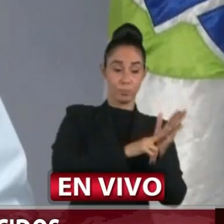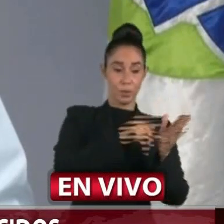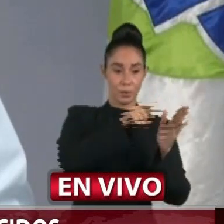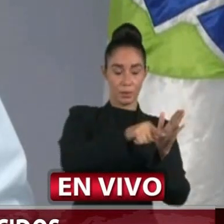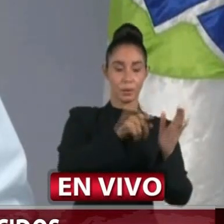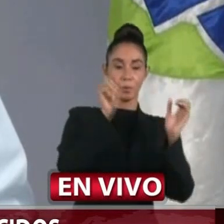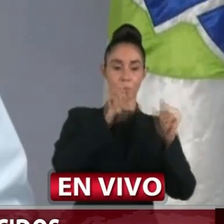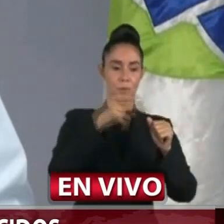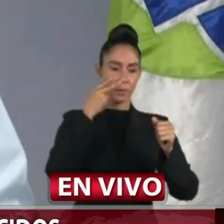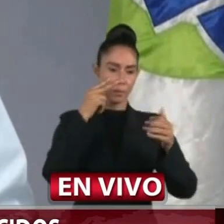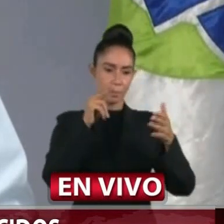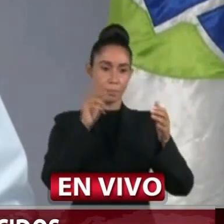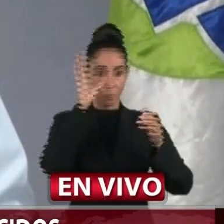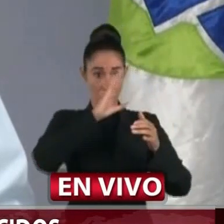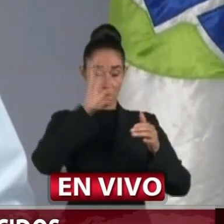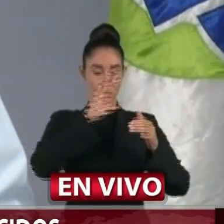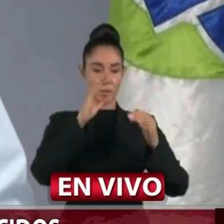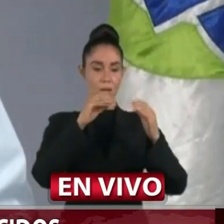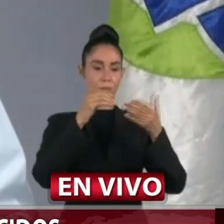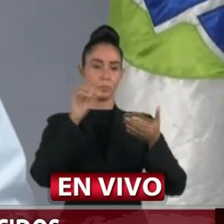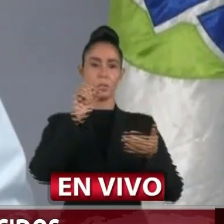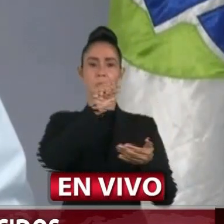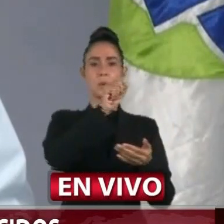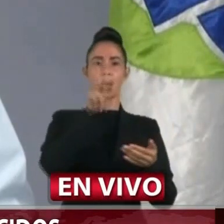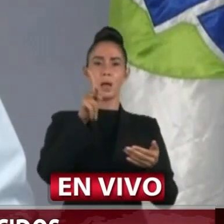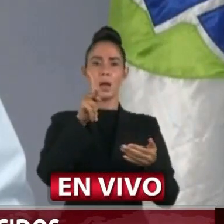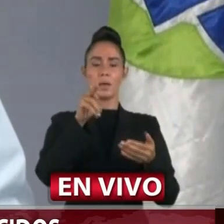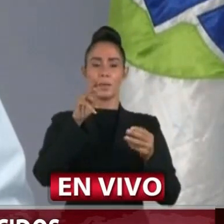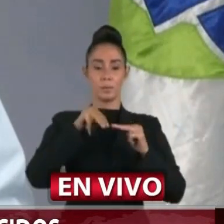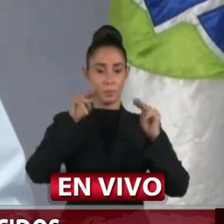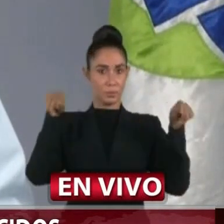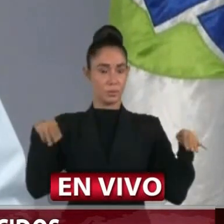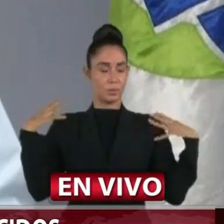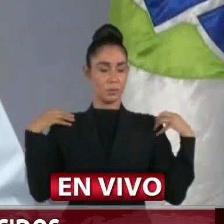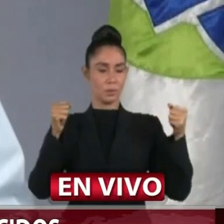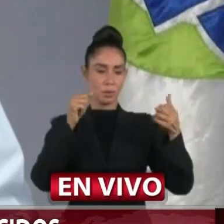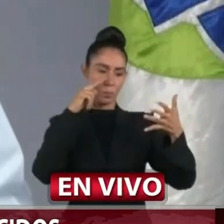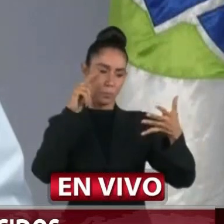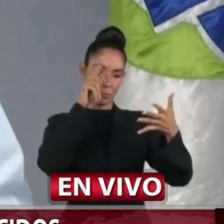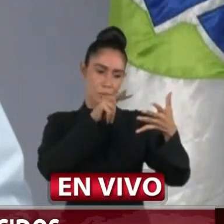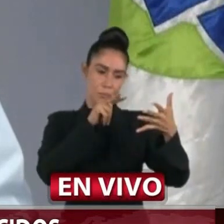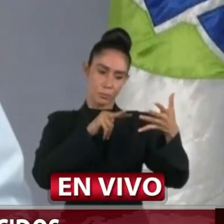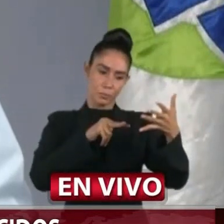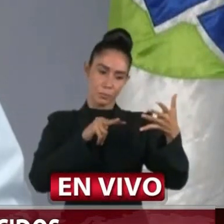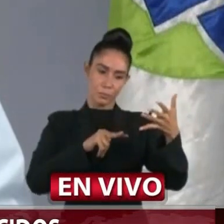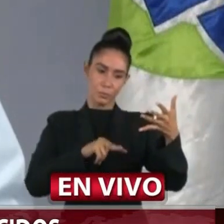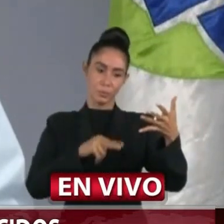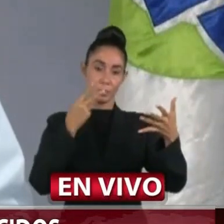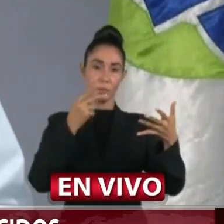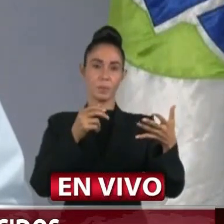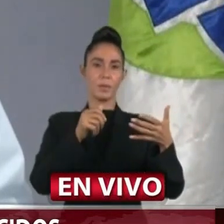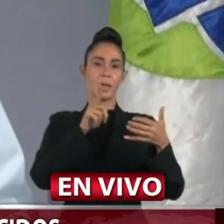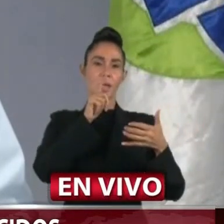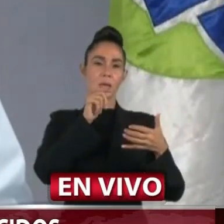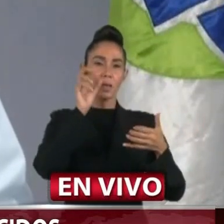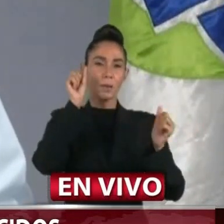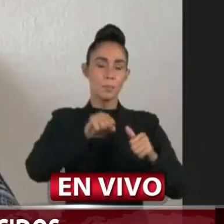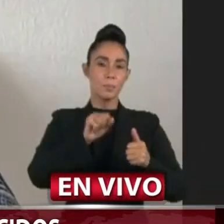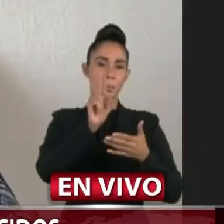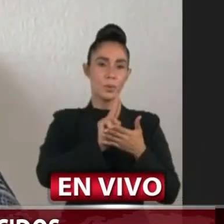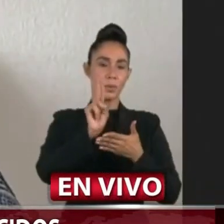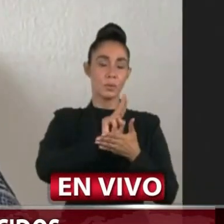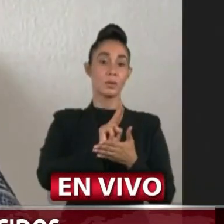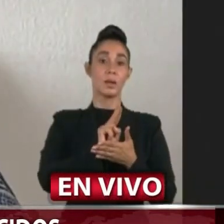Ministerio, de manera que ahí se puede ver las dosificaciones indicadas básicamente para pacientes hospitalarios